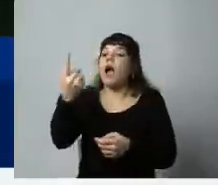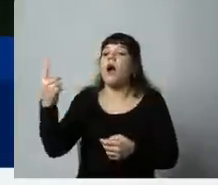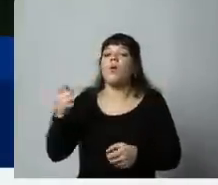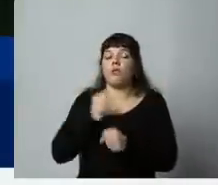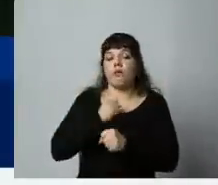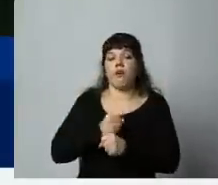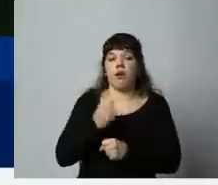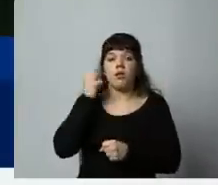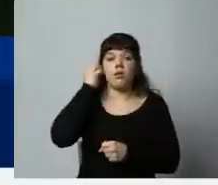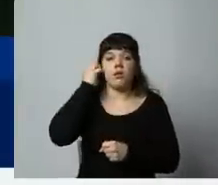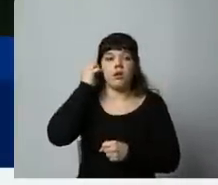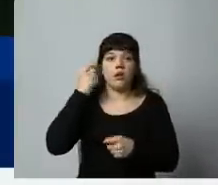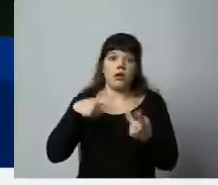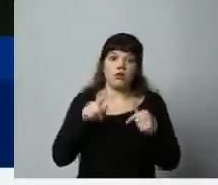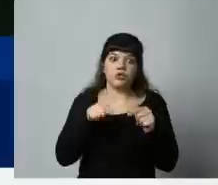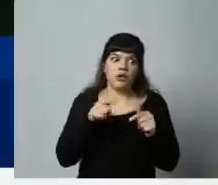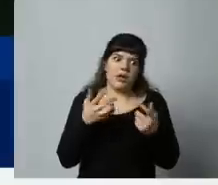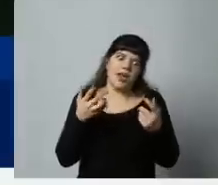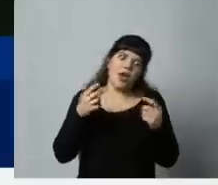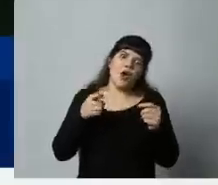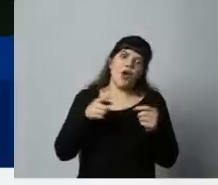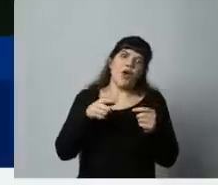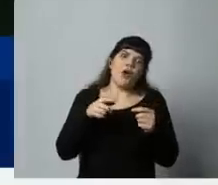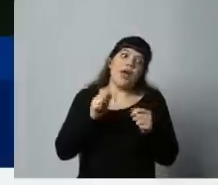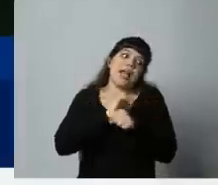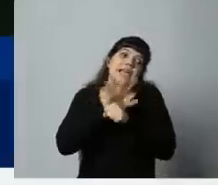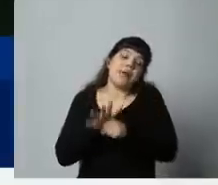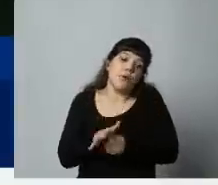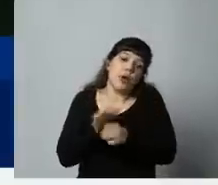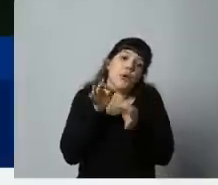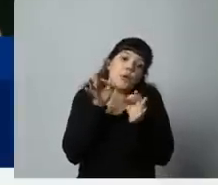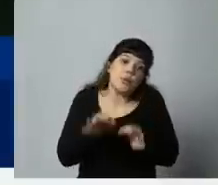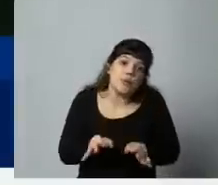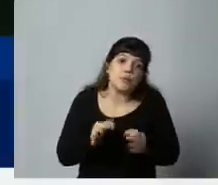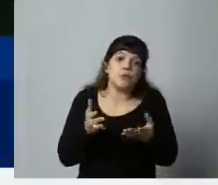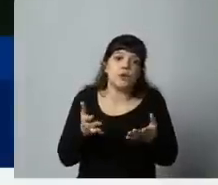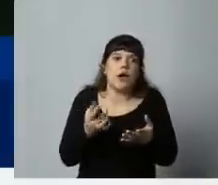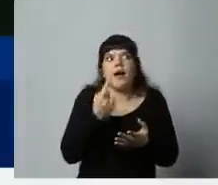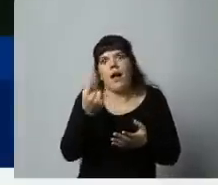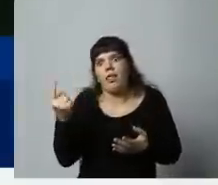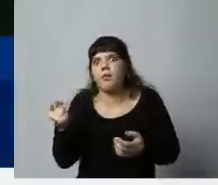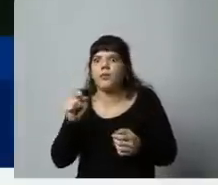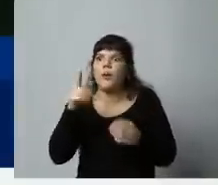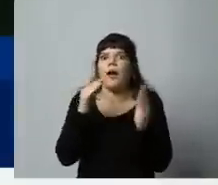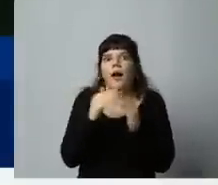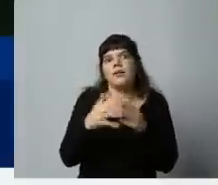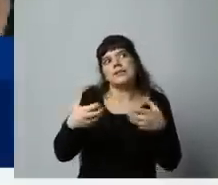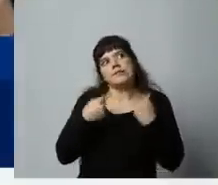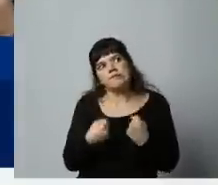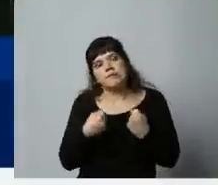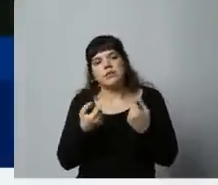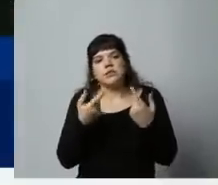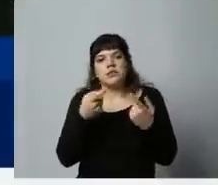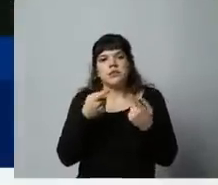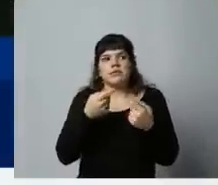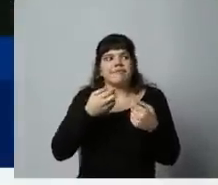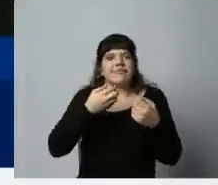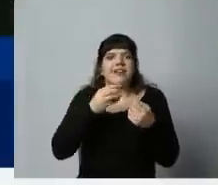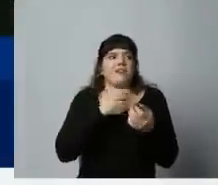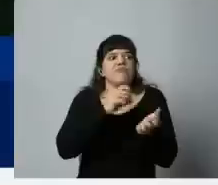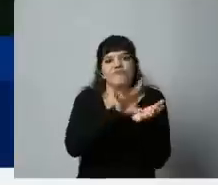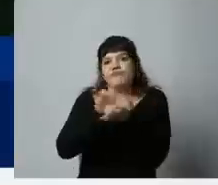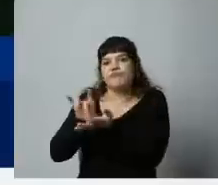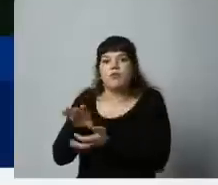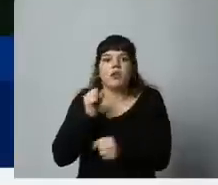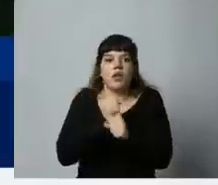el desarrollo de una pandemia que nos ubicó durante un tiempo cada uno en su casa que sacó del trabajo a la gente en